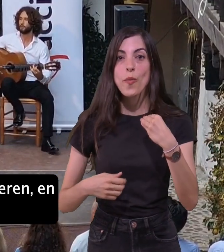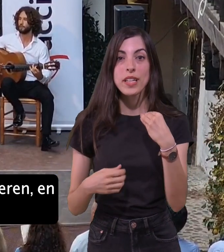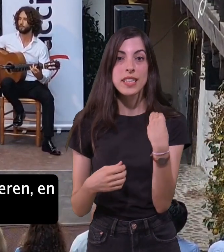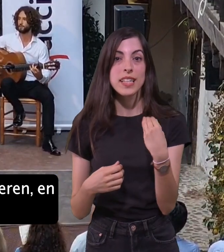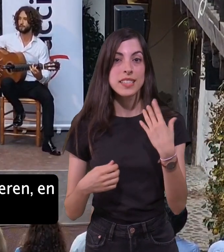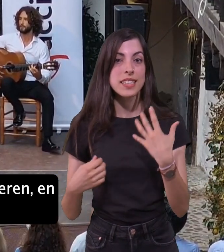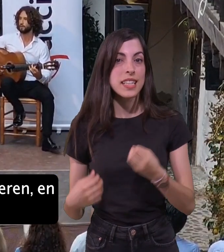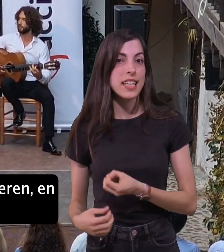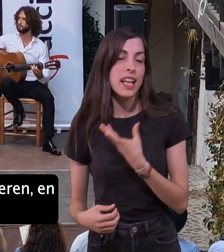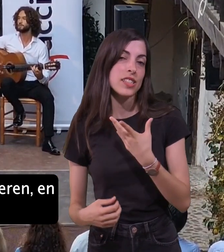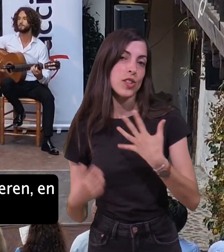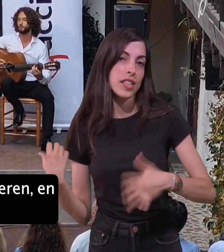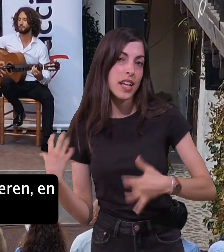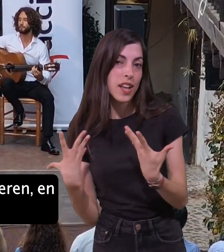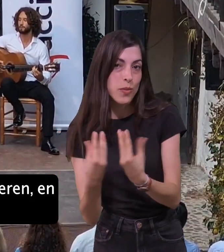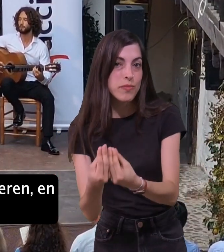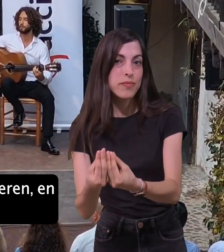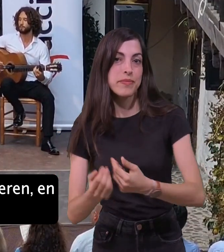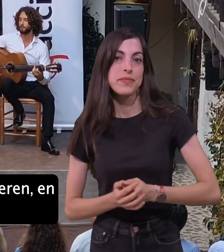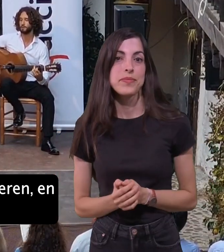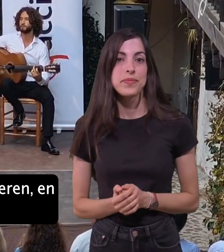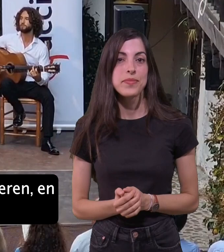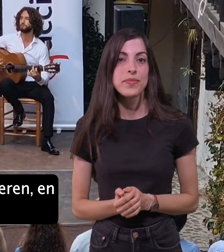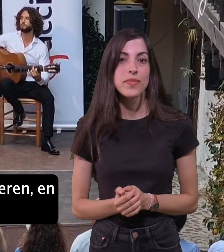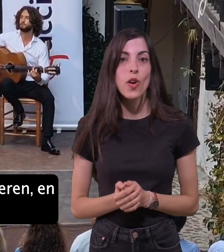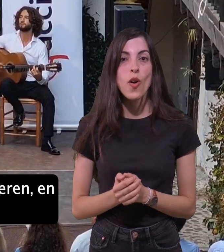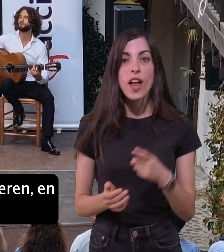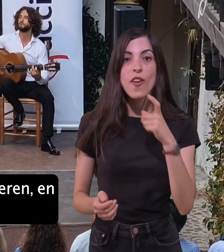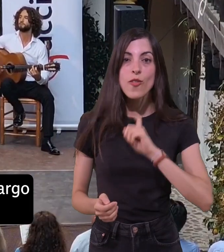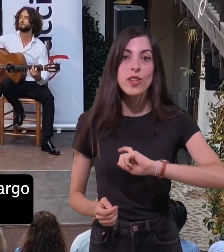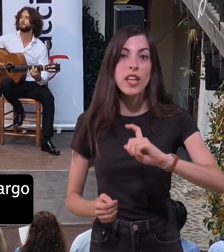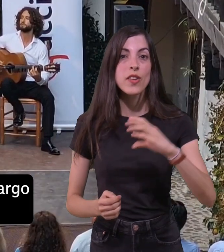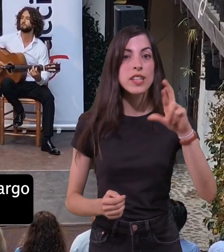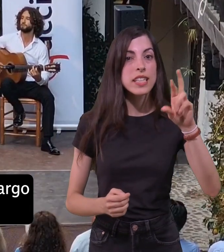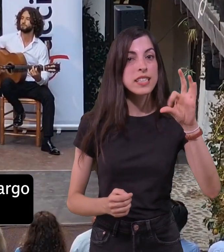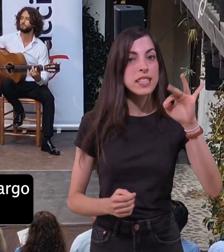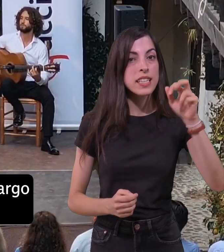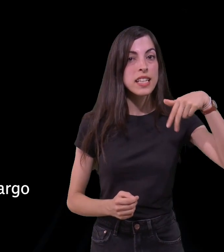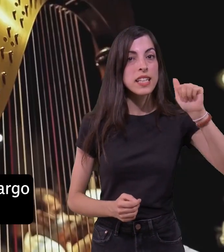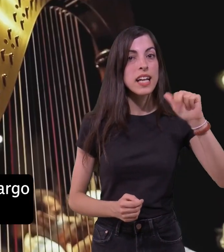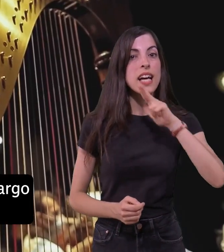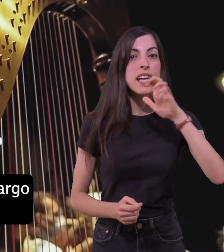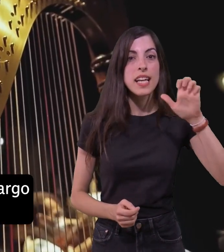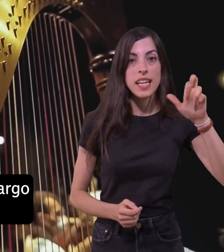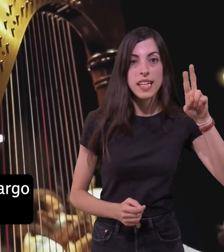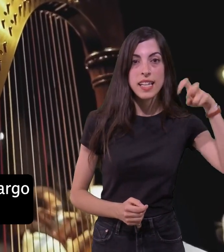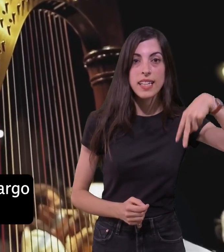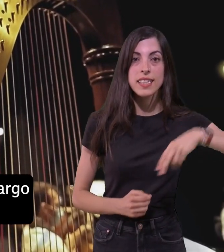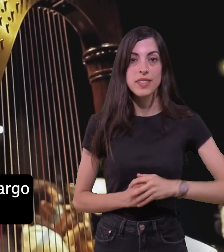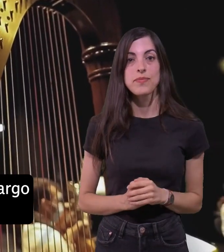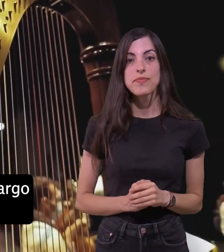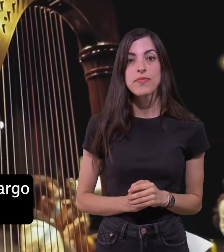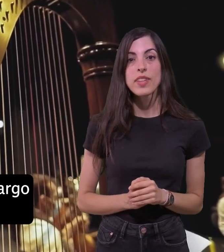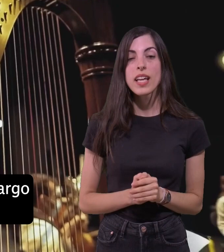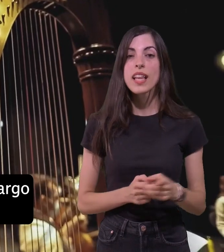de guitarra de acompañamiento Fundación Cristina Jeren en la Plaza del Potro a las 8:30 de la tarde y el concierto de